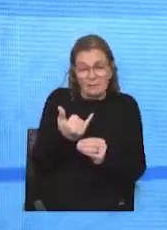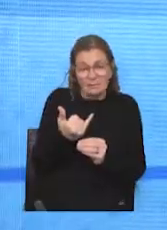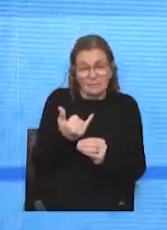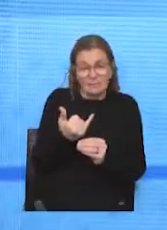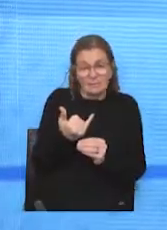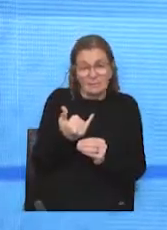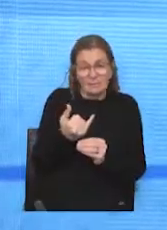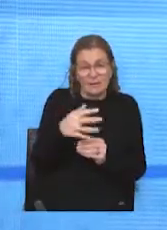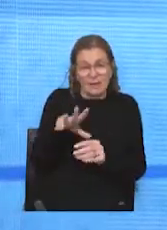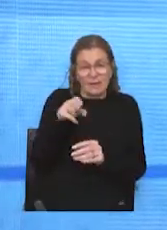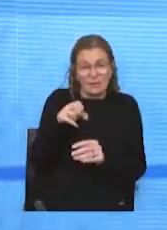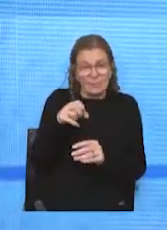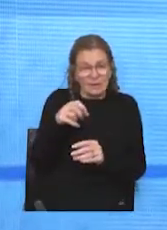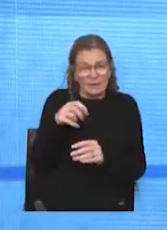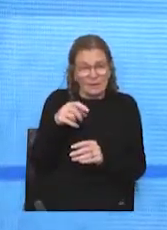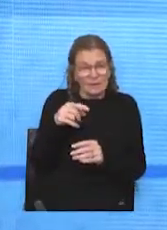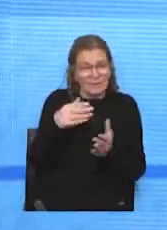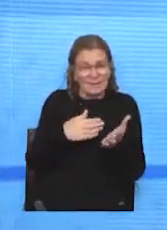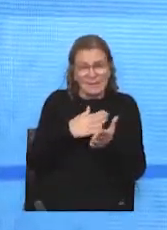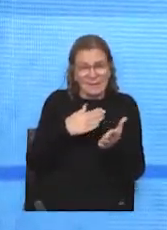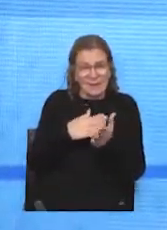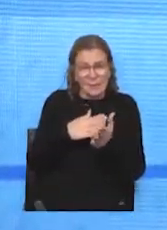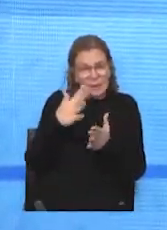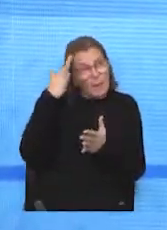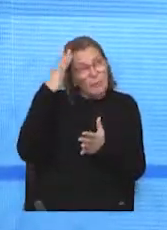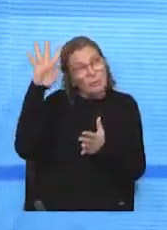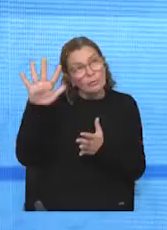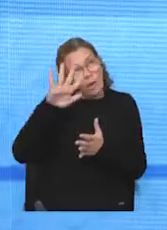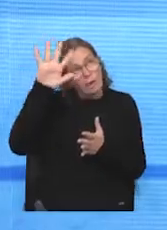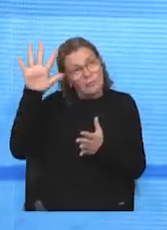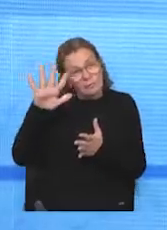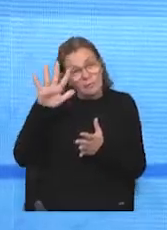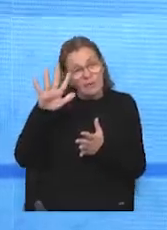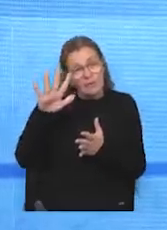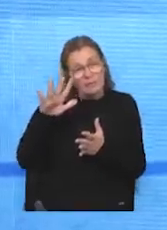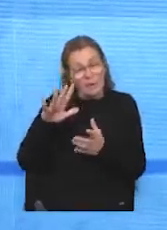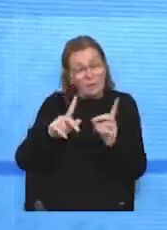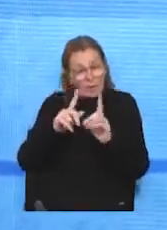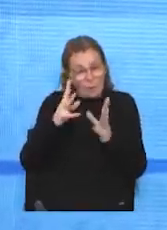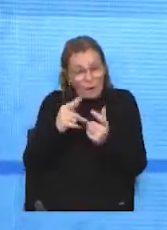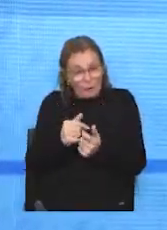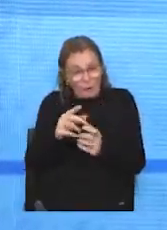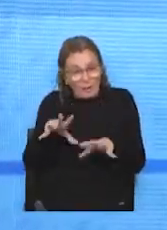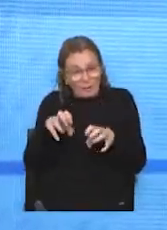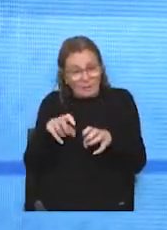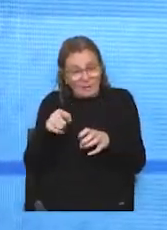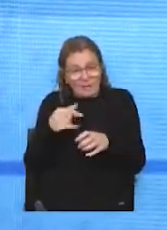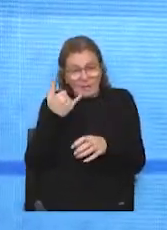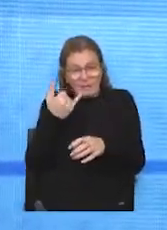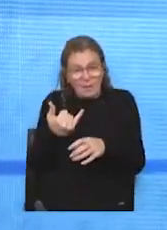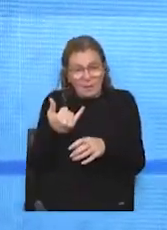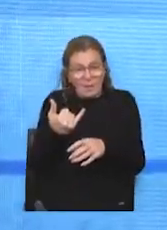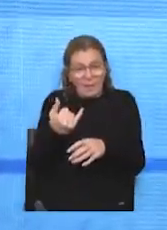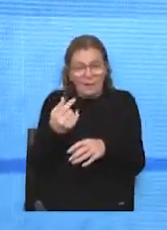que viven en la abstracción que viven de la Fantasía que viven de la fe de alguna manera e que llamen acá a